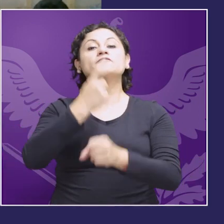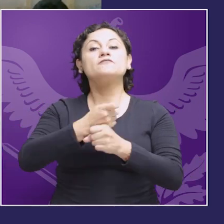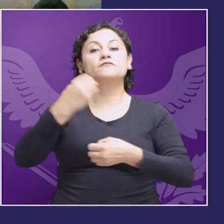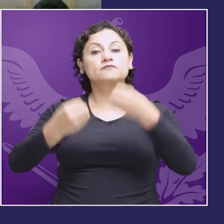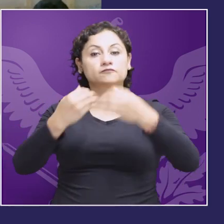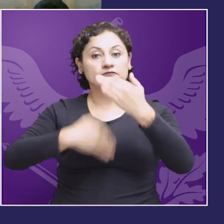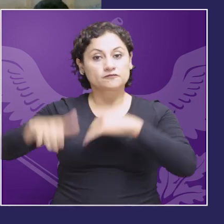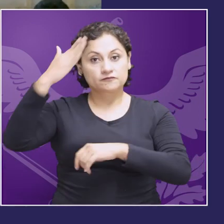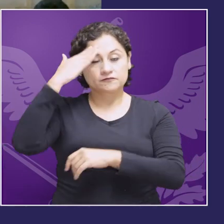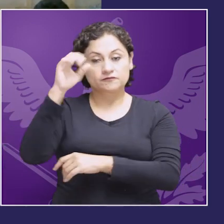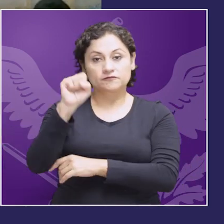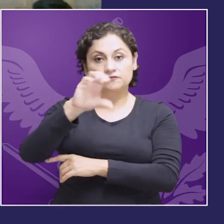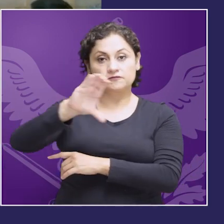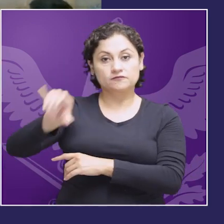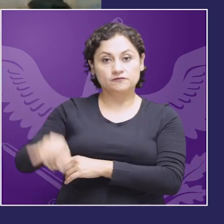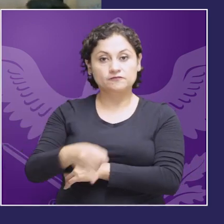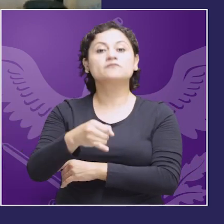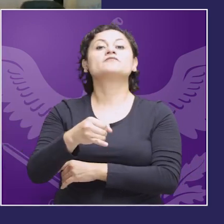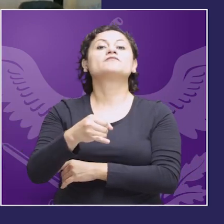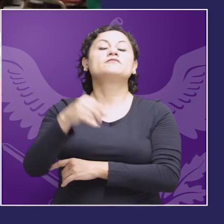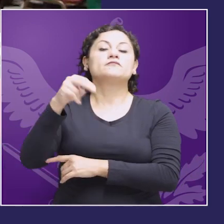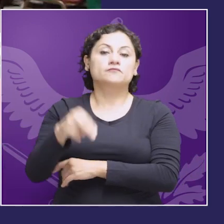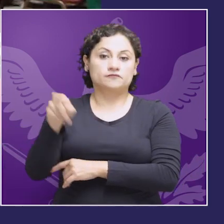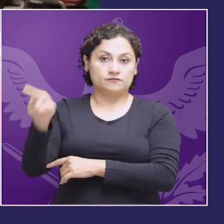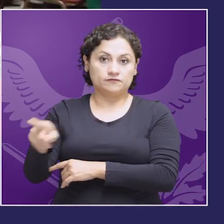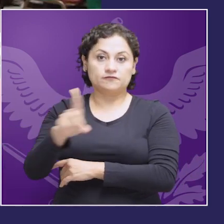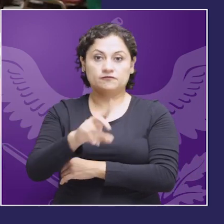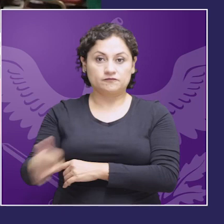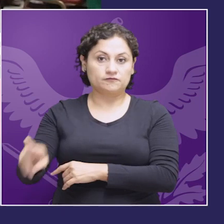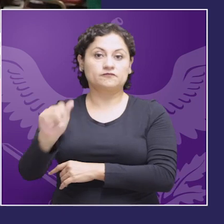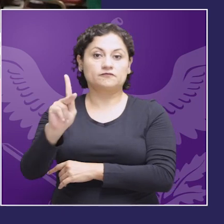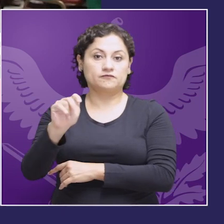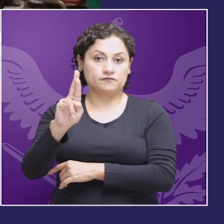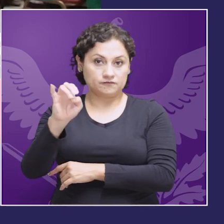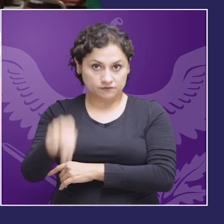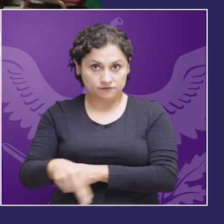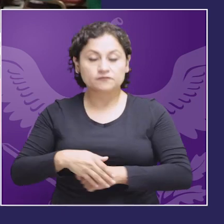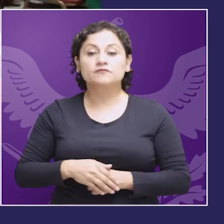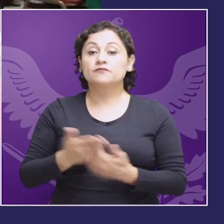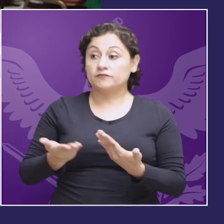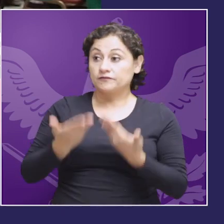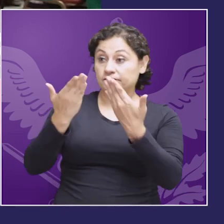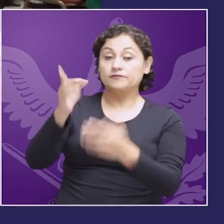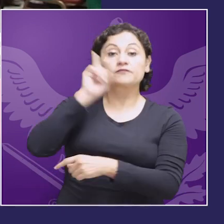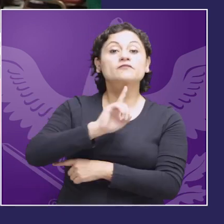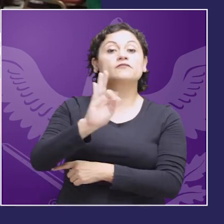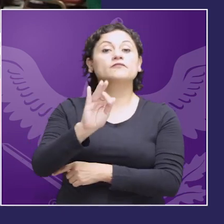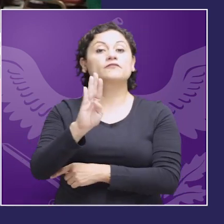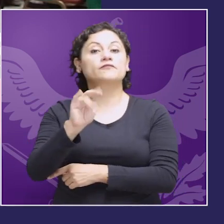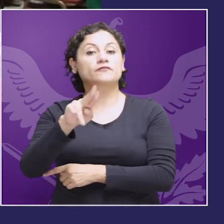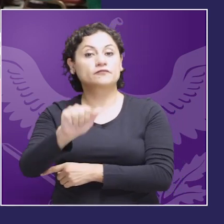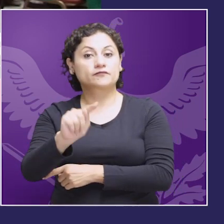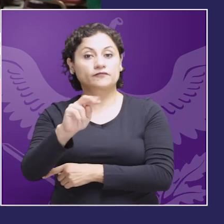panel modera la secretaria letrada de la Oficina de la Mujer de la Corte Suprema de Justicia de la Nación, doctora Gabriela Pastorino.